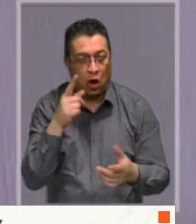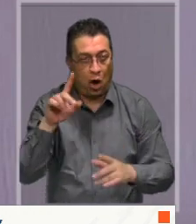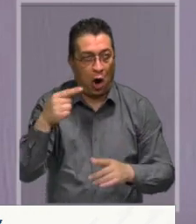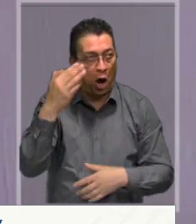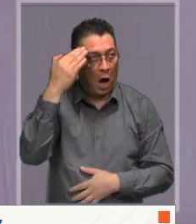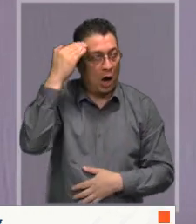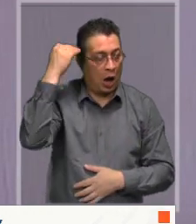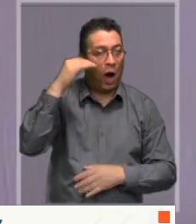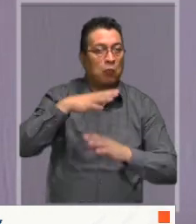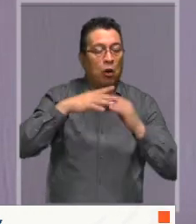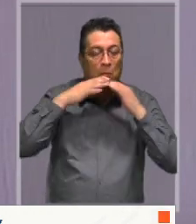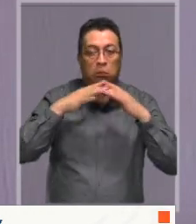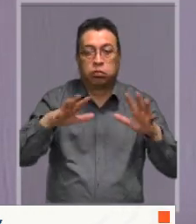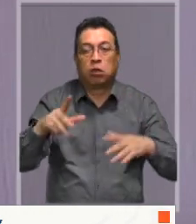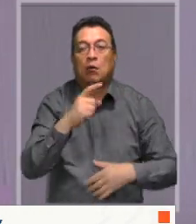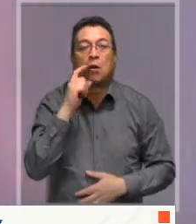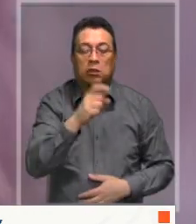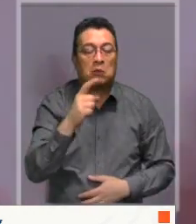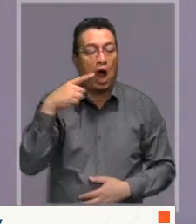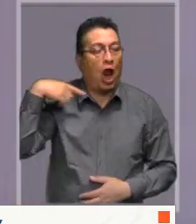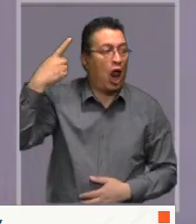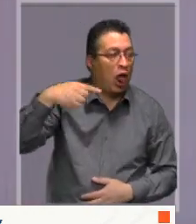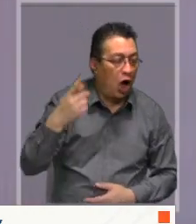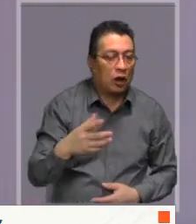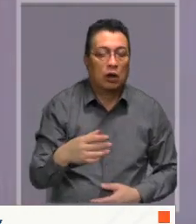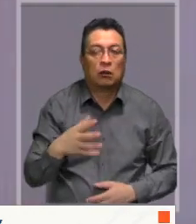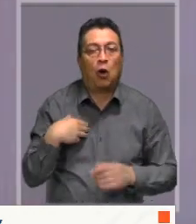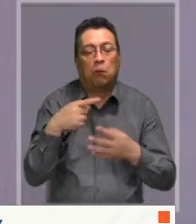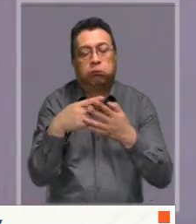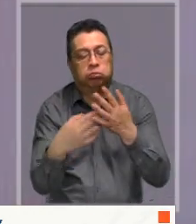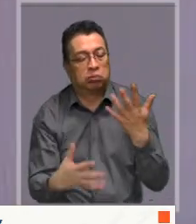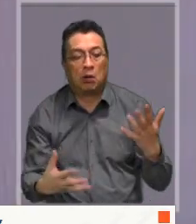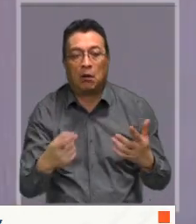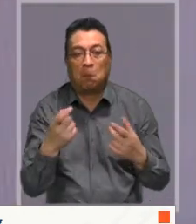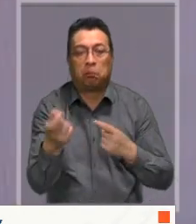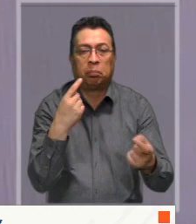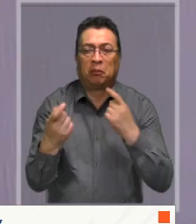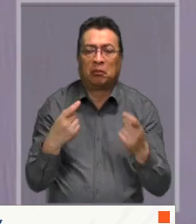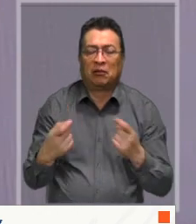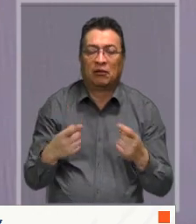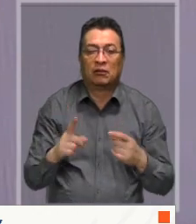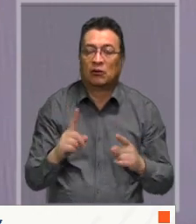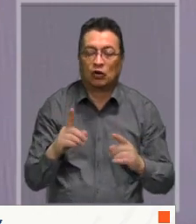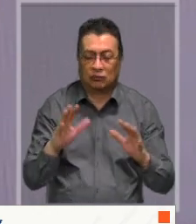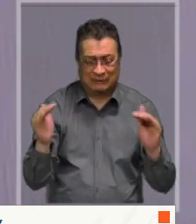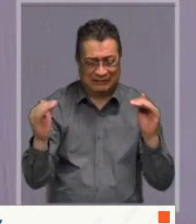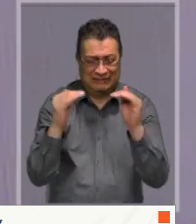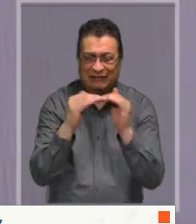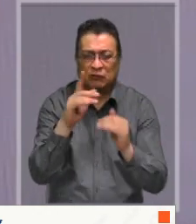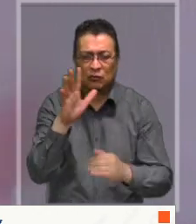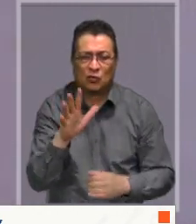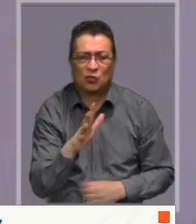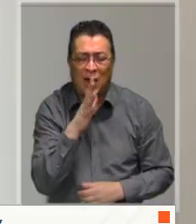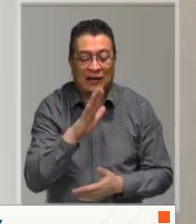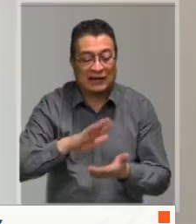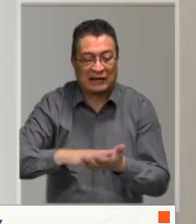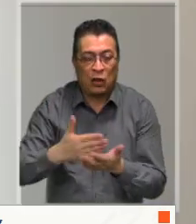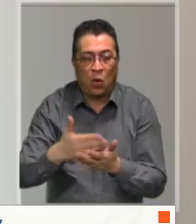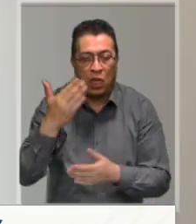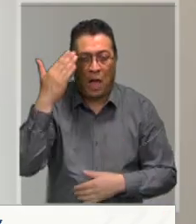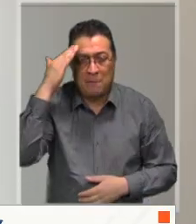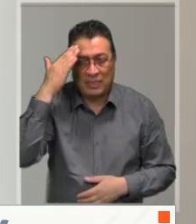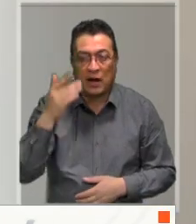que luego se nos llame locas o sus derivados cierto y que no tiene ningún asidero en la Salud Mental